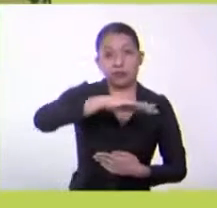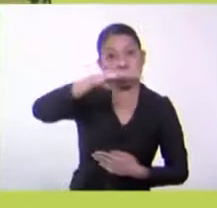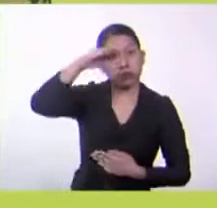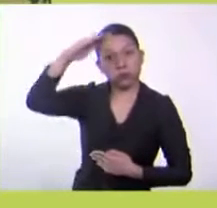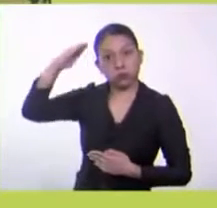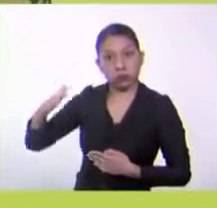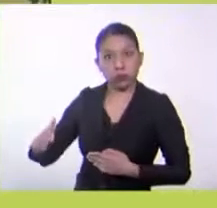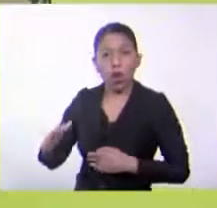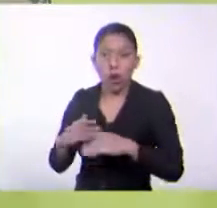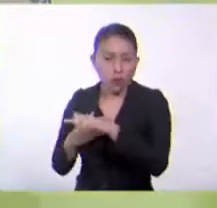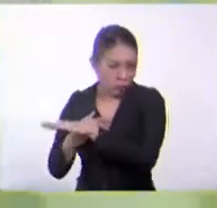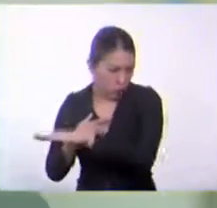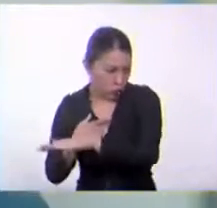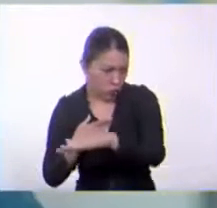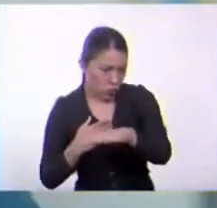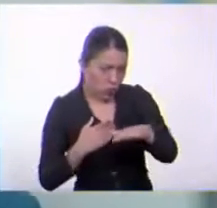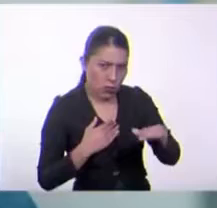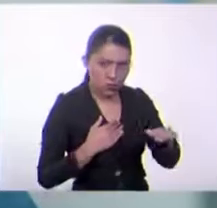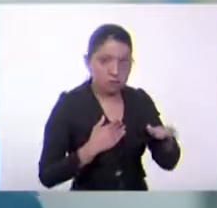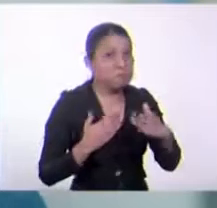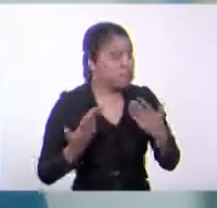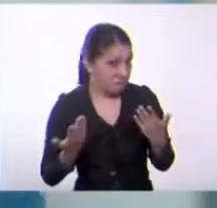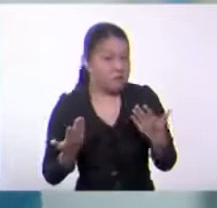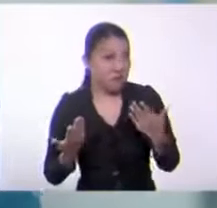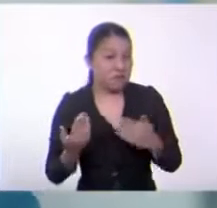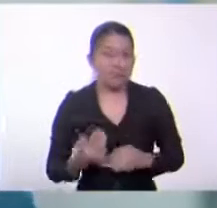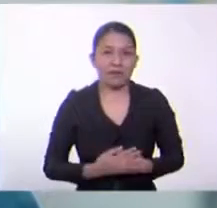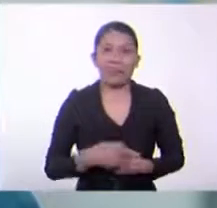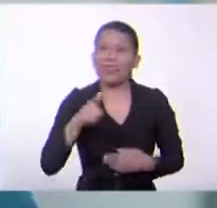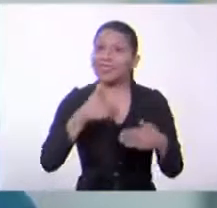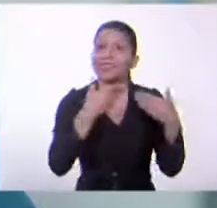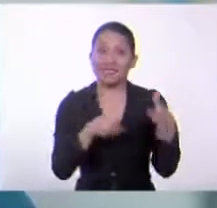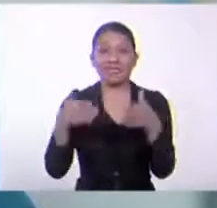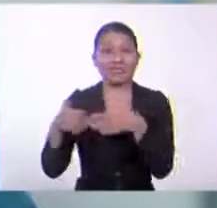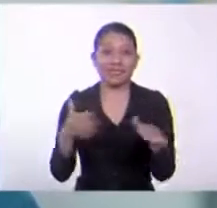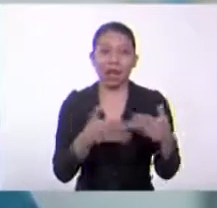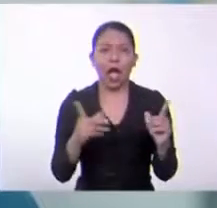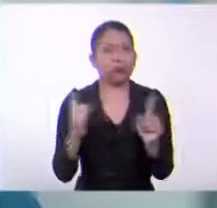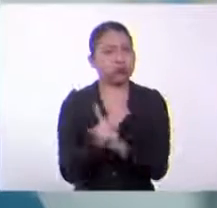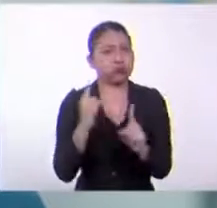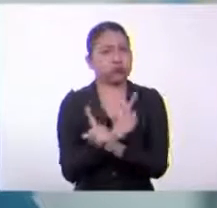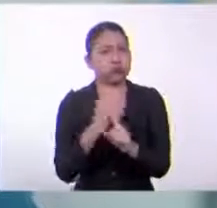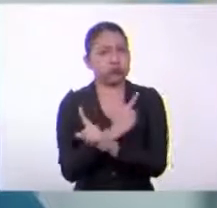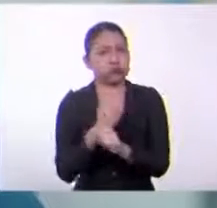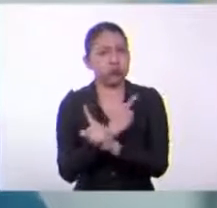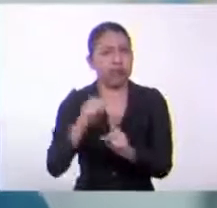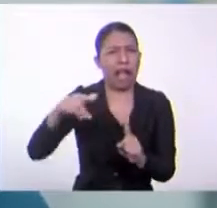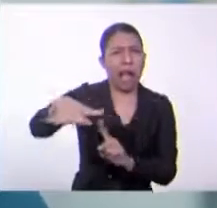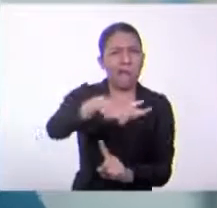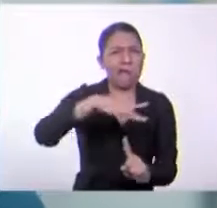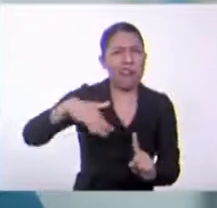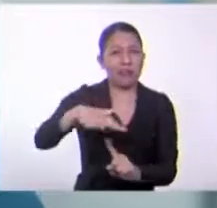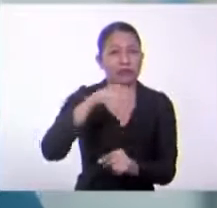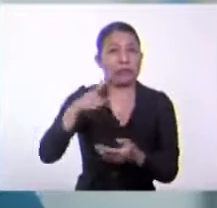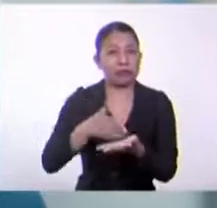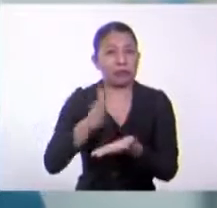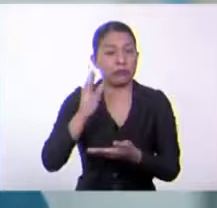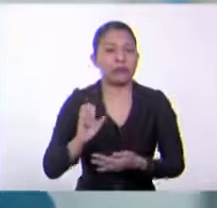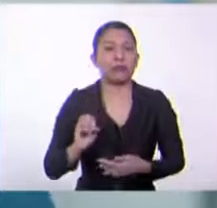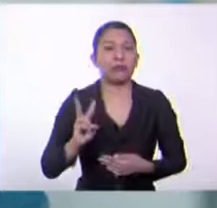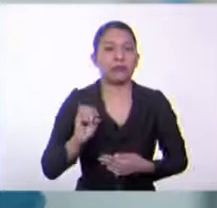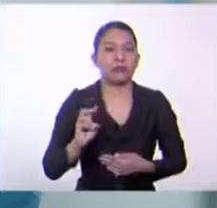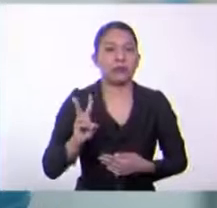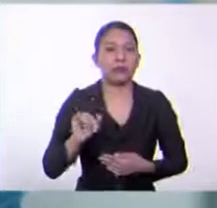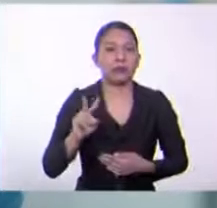lugares bajos. Todas estas condiciones cambiantes son a las que los ovovivíparos